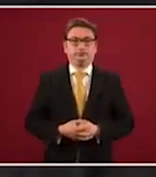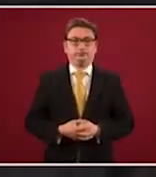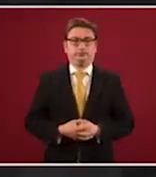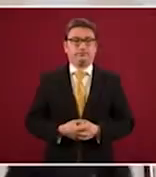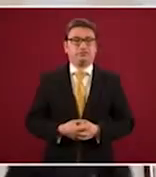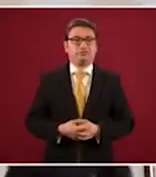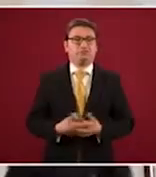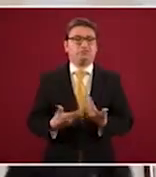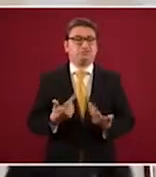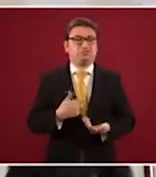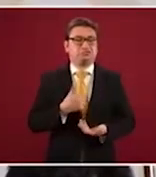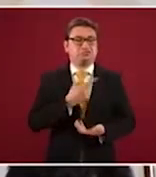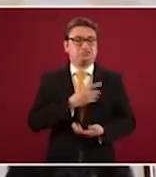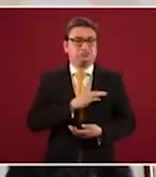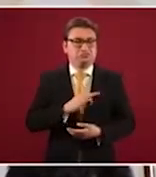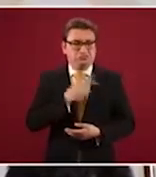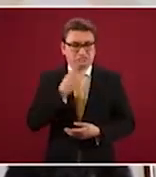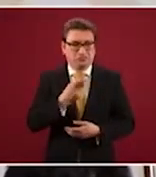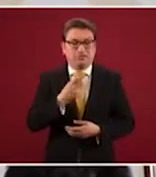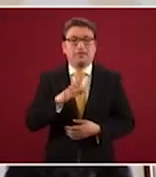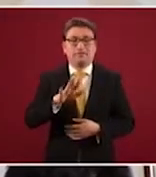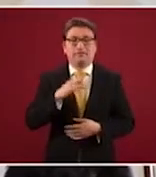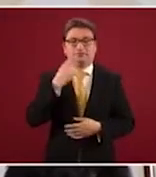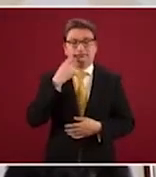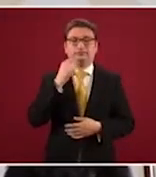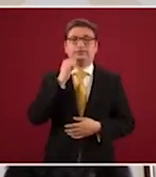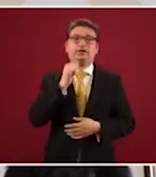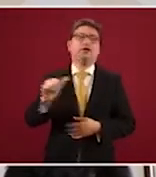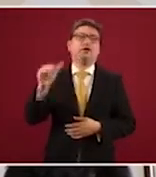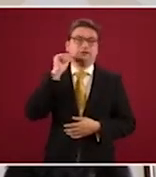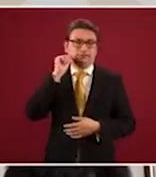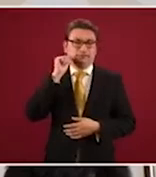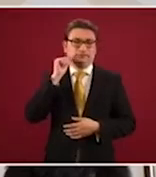Les puedo comentar, ayer